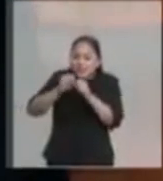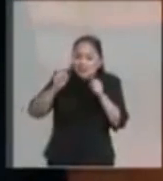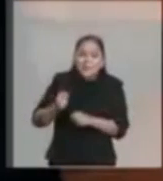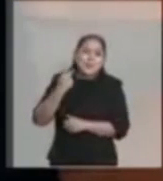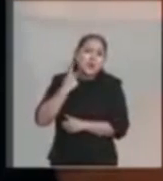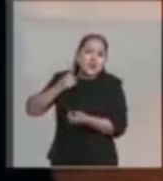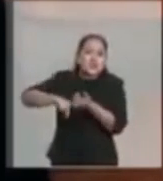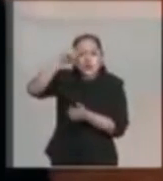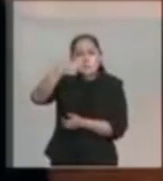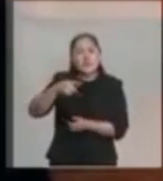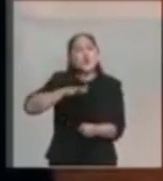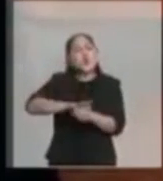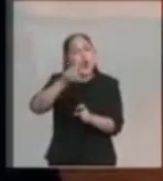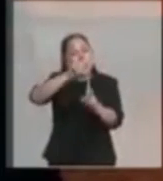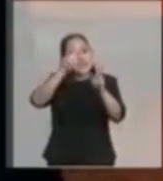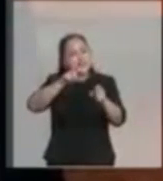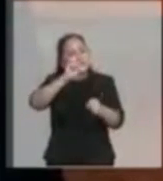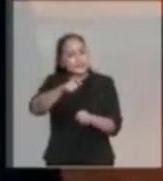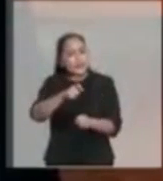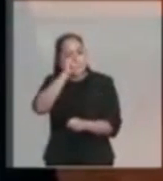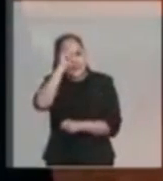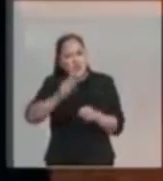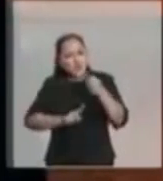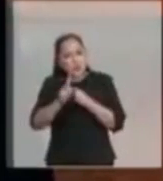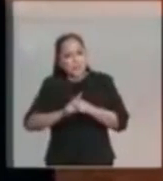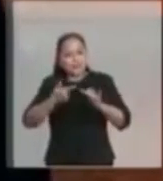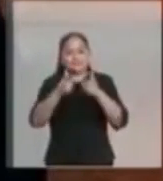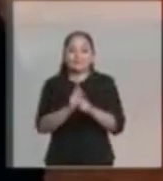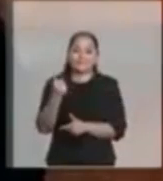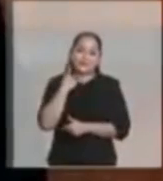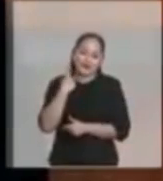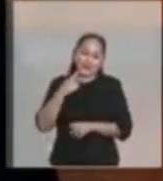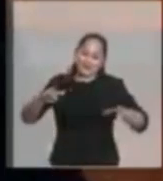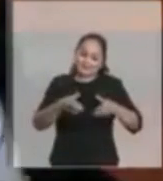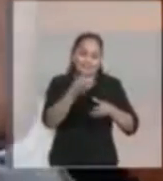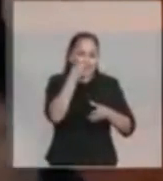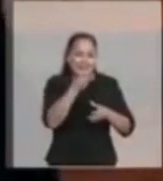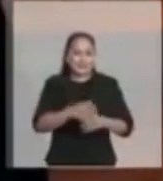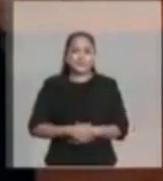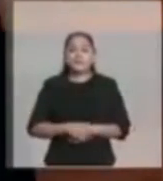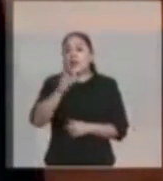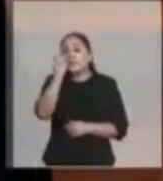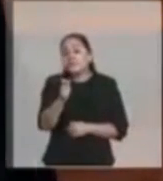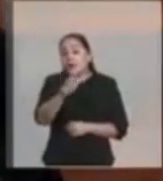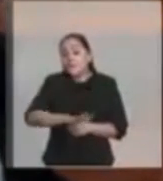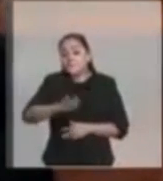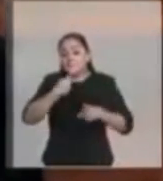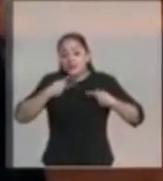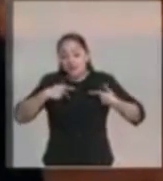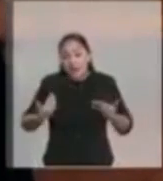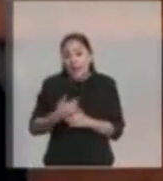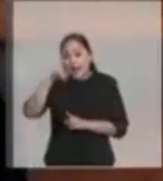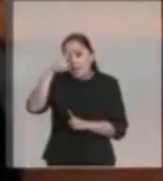político mexicano se llama partidocracia. Y esto implica evidentemente que el ciudadano tenga también la